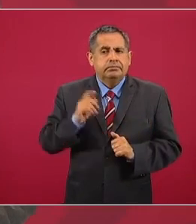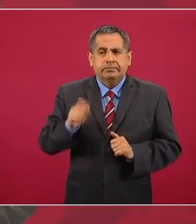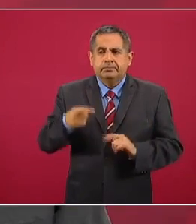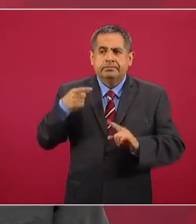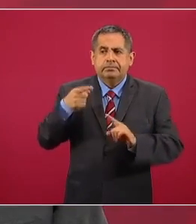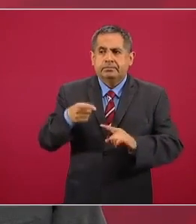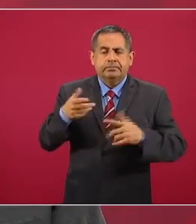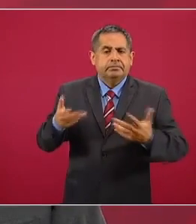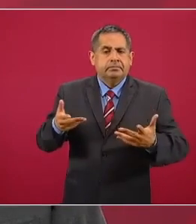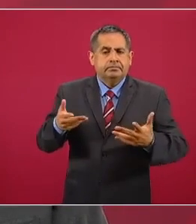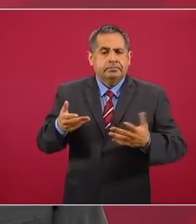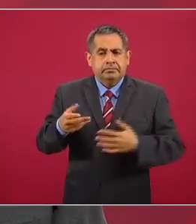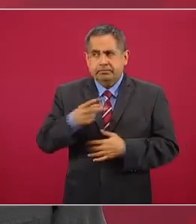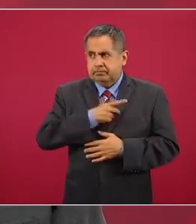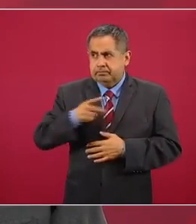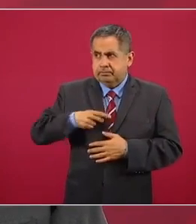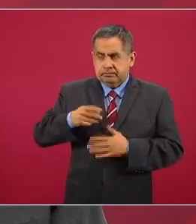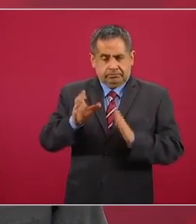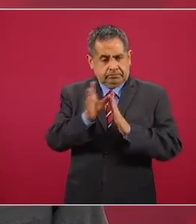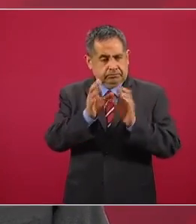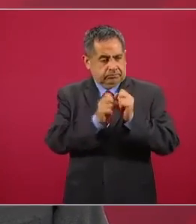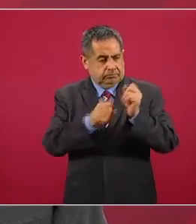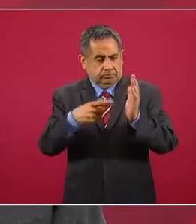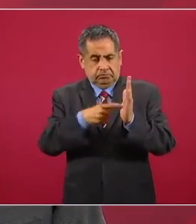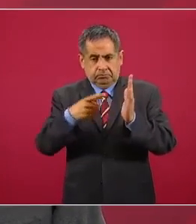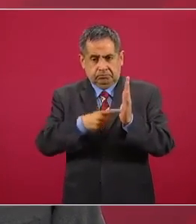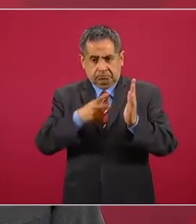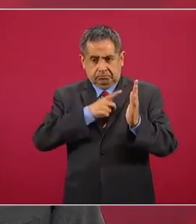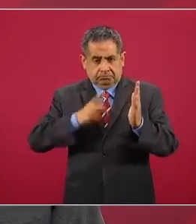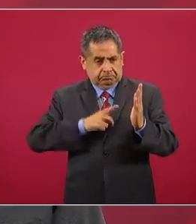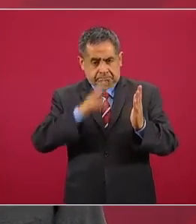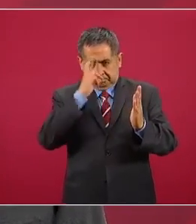que se respete la Constitución